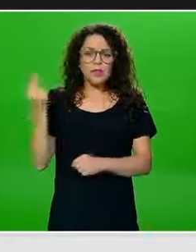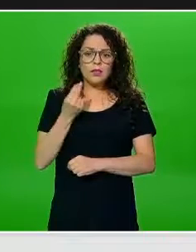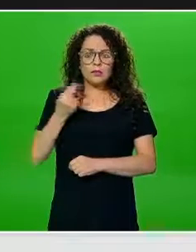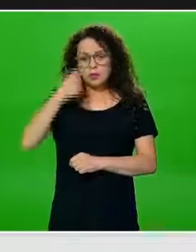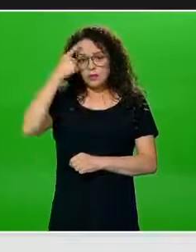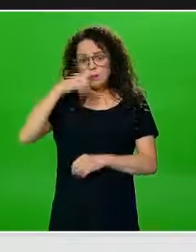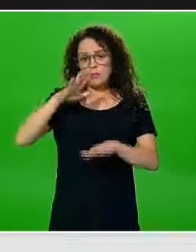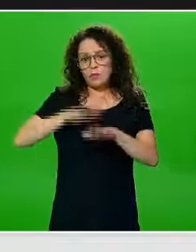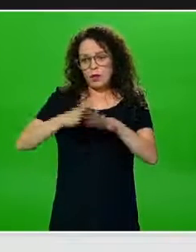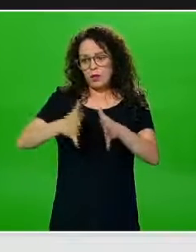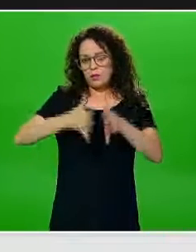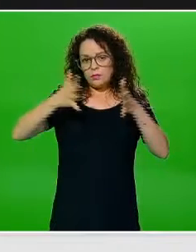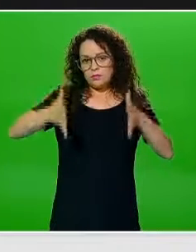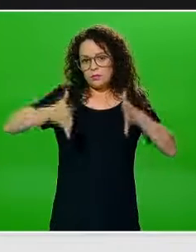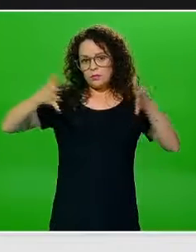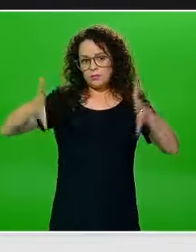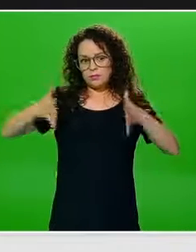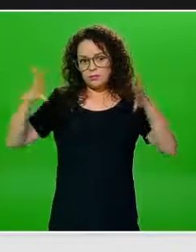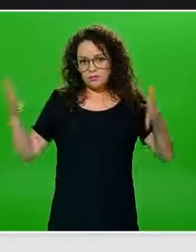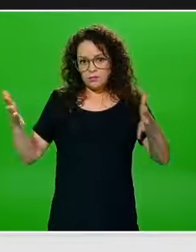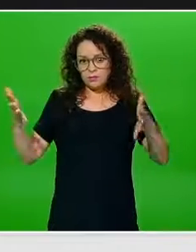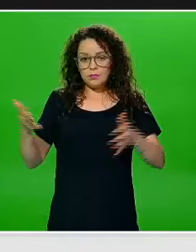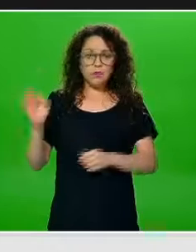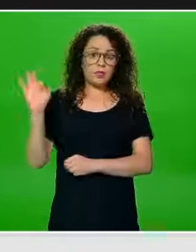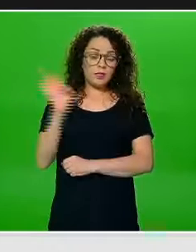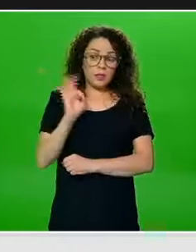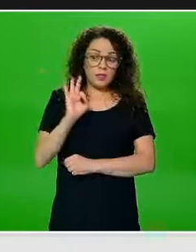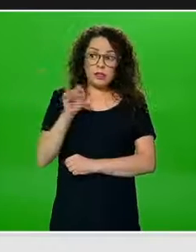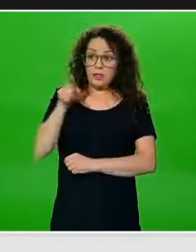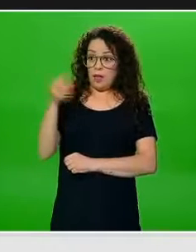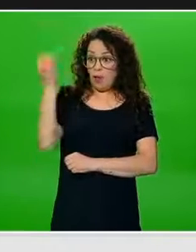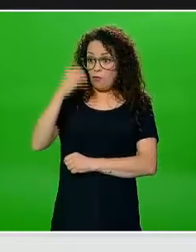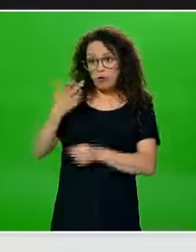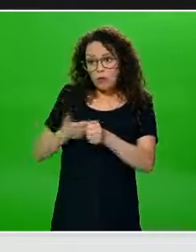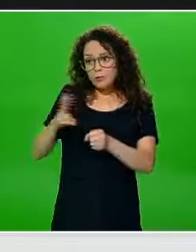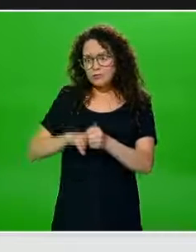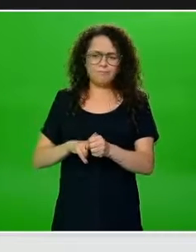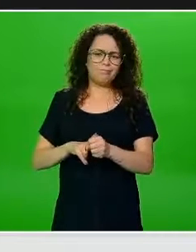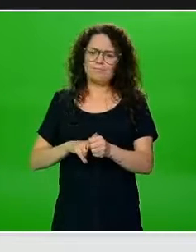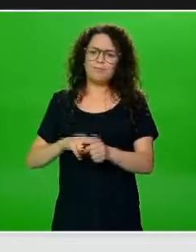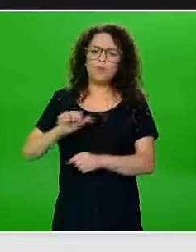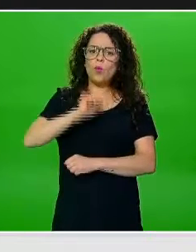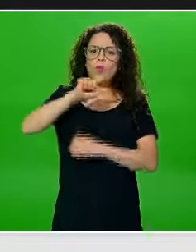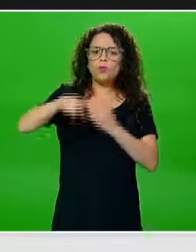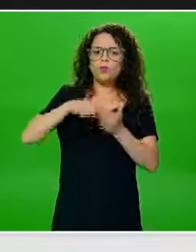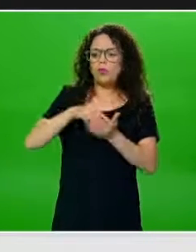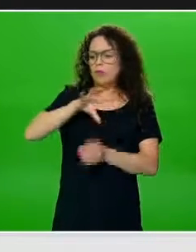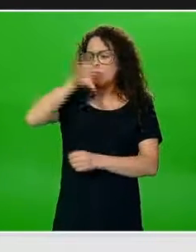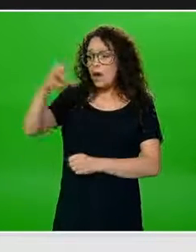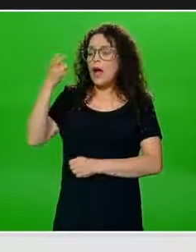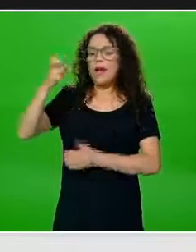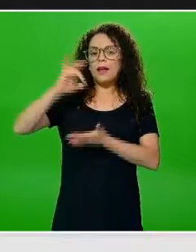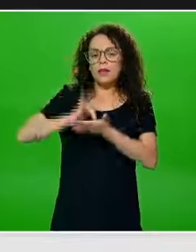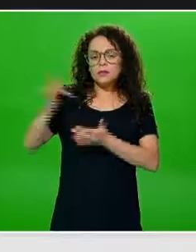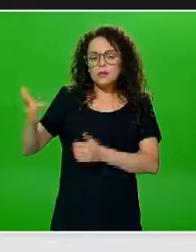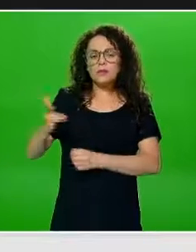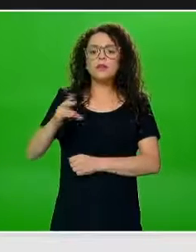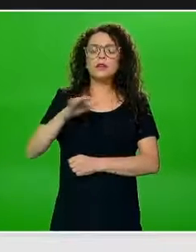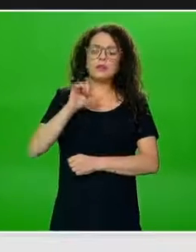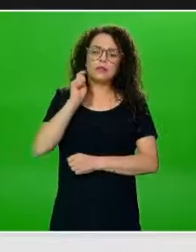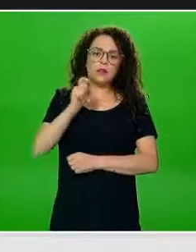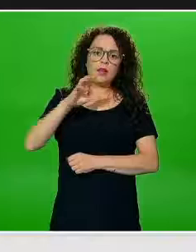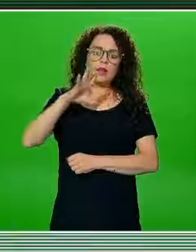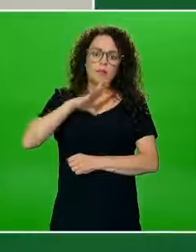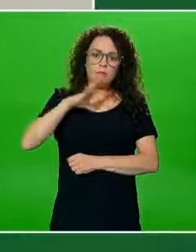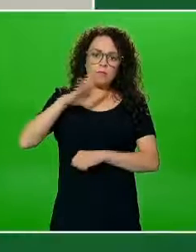O sea, se activaron áreas que no necesariamente eran hospitales, y entonces a través de ellos se pudo incrementar y expandir